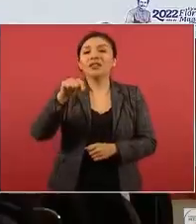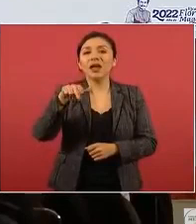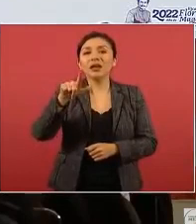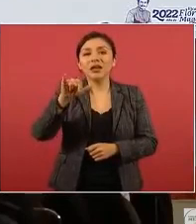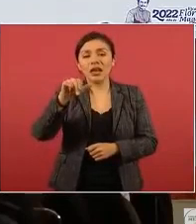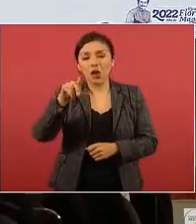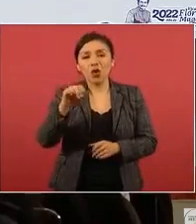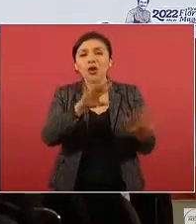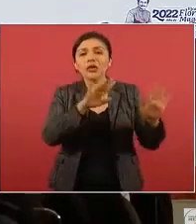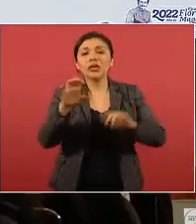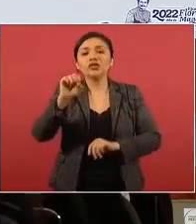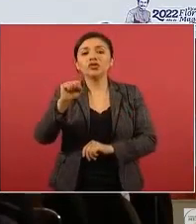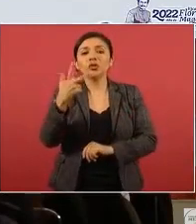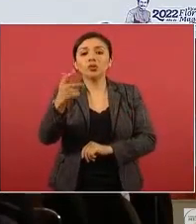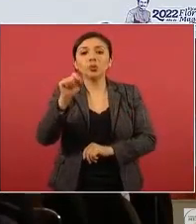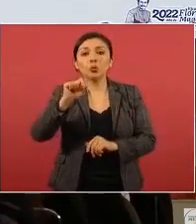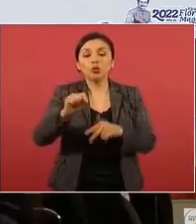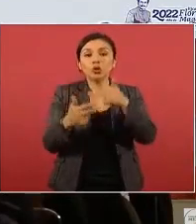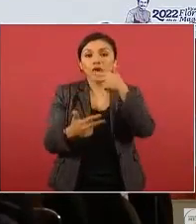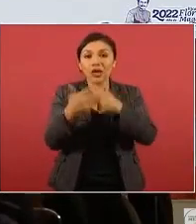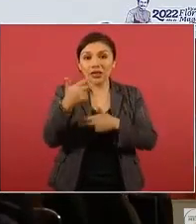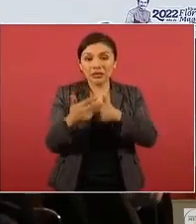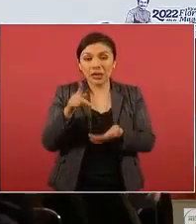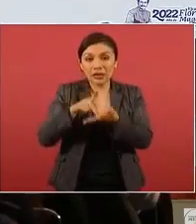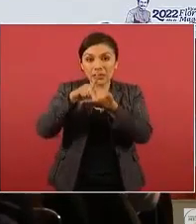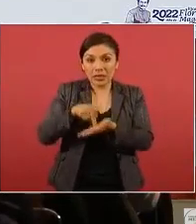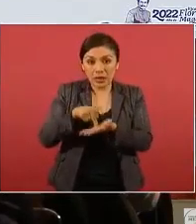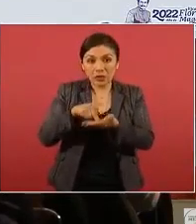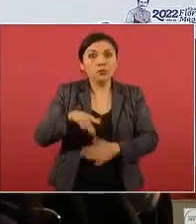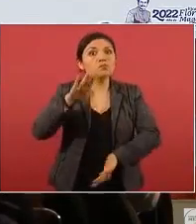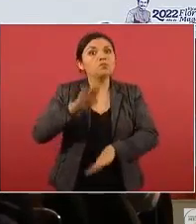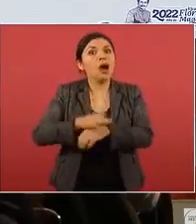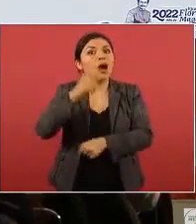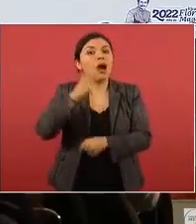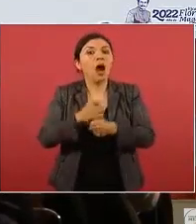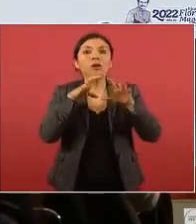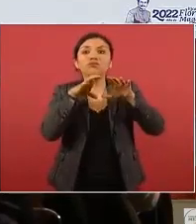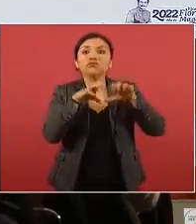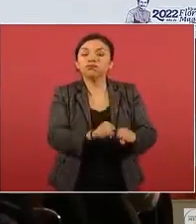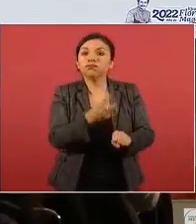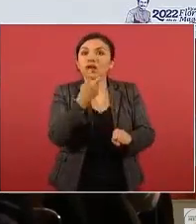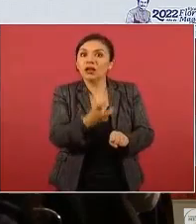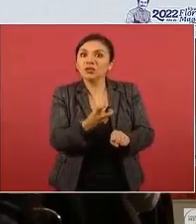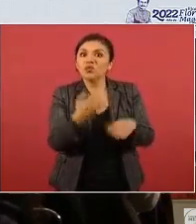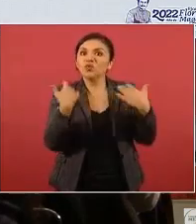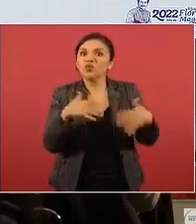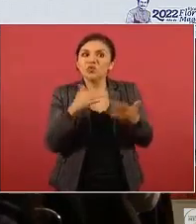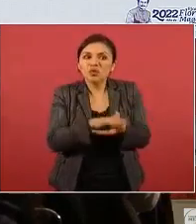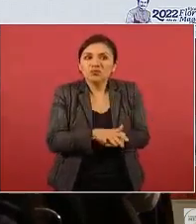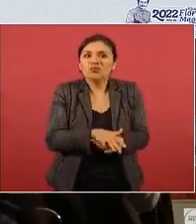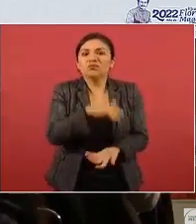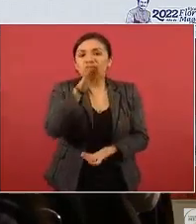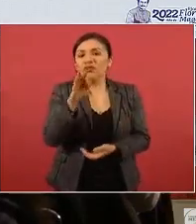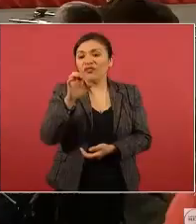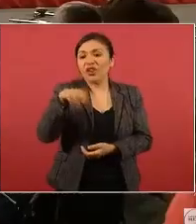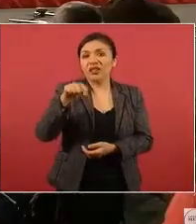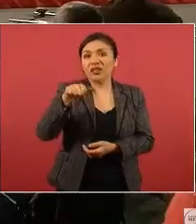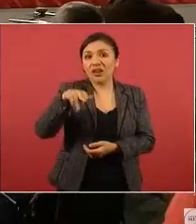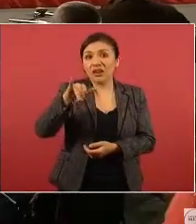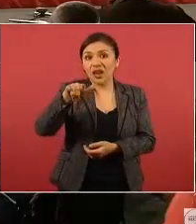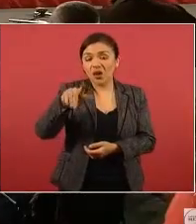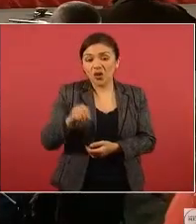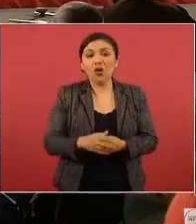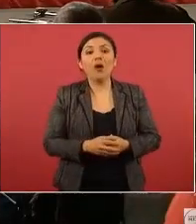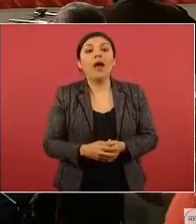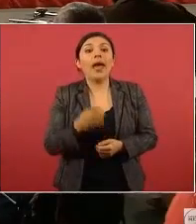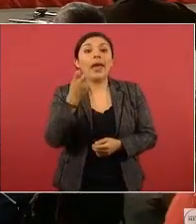568 puntos 13 kilogramos el mayor aseguramiento que se ha tenido enfrentan hilo en la administración